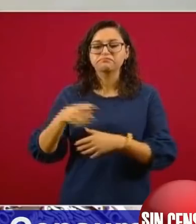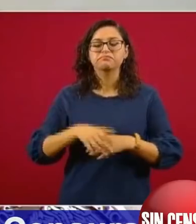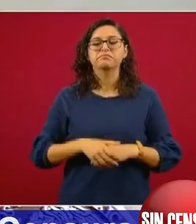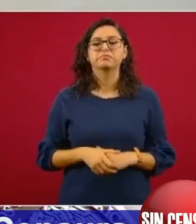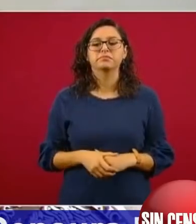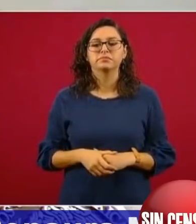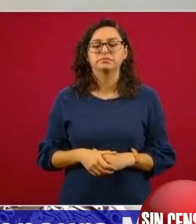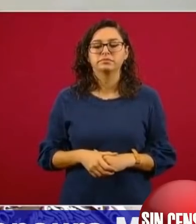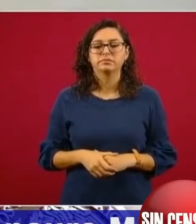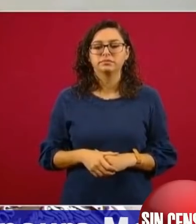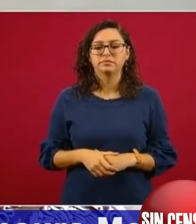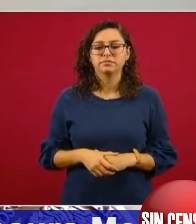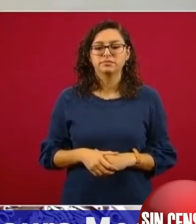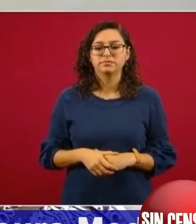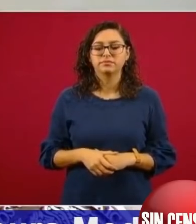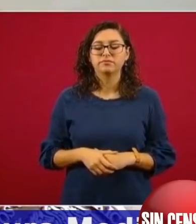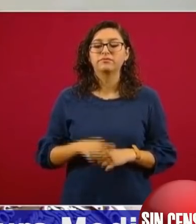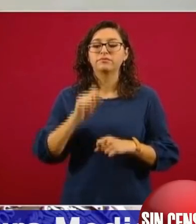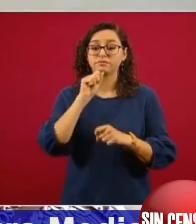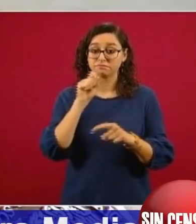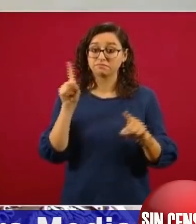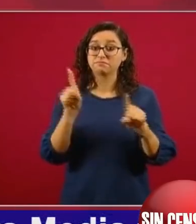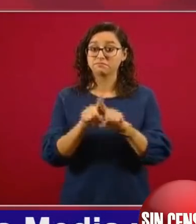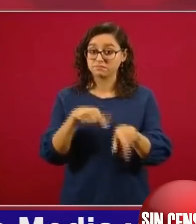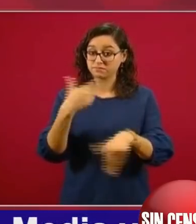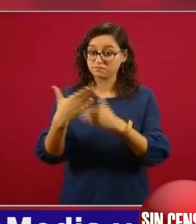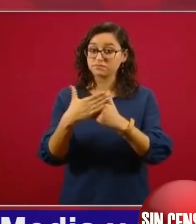con su incremento